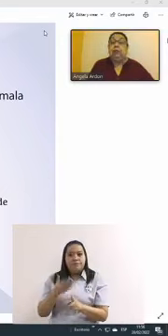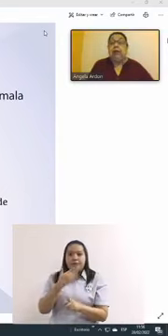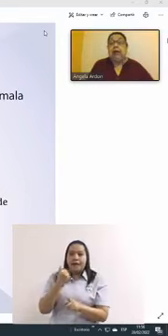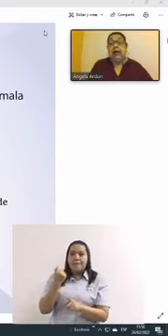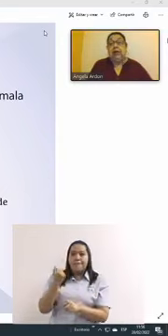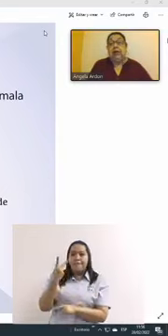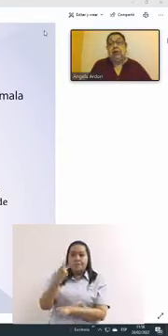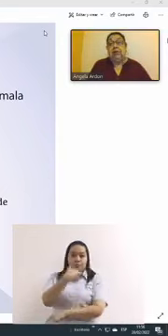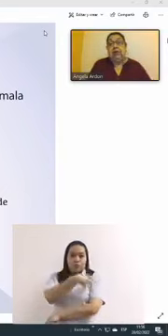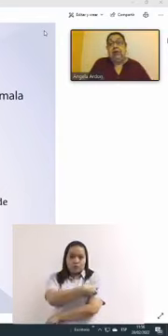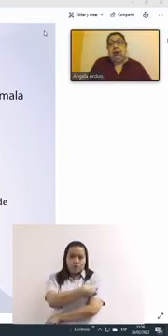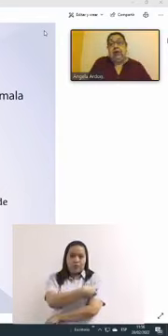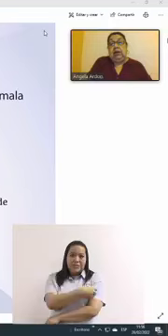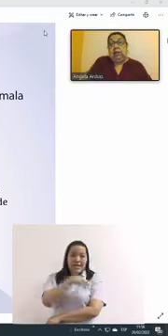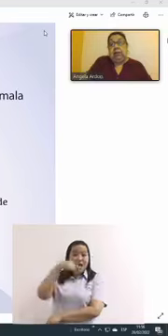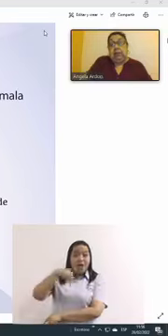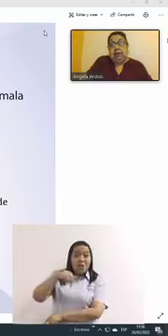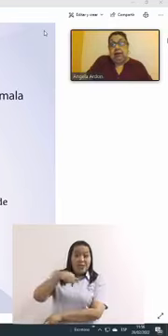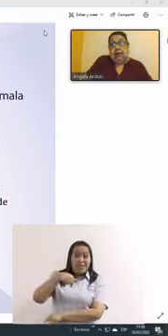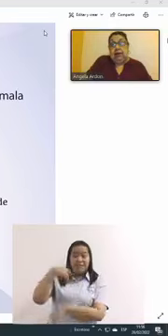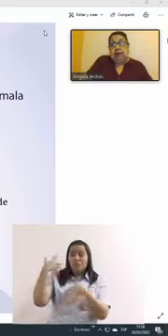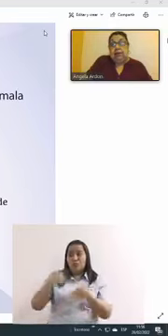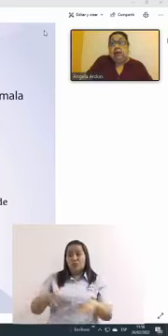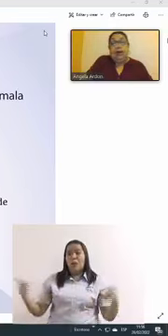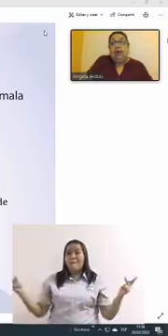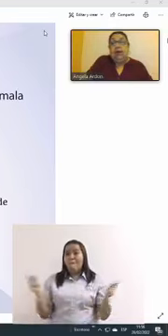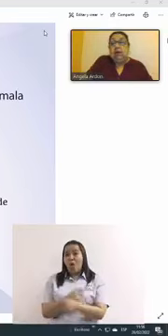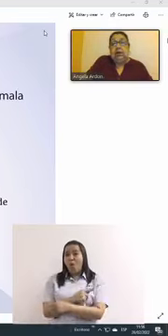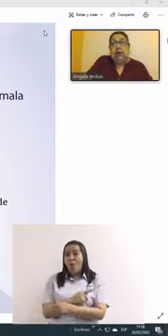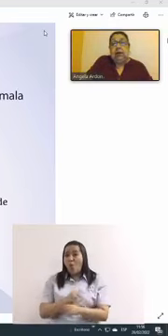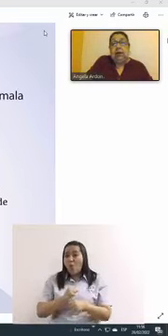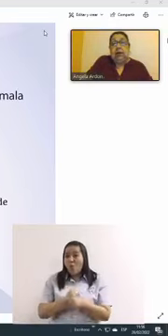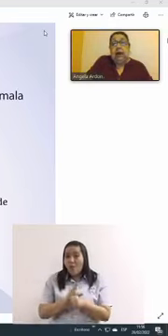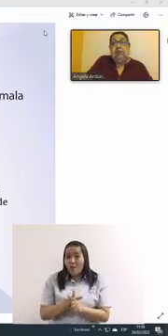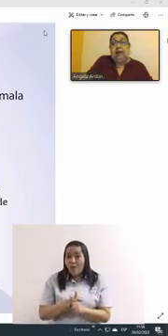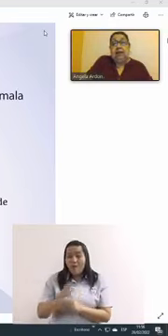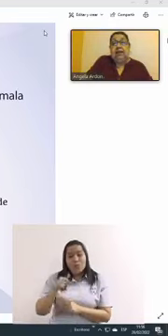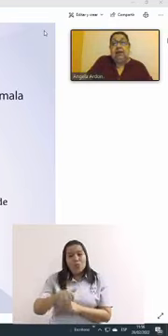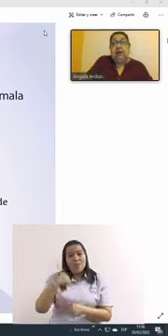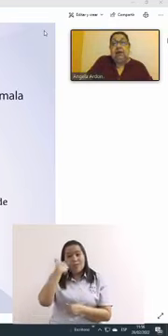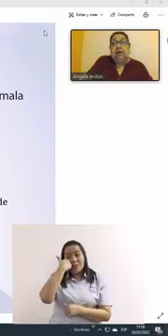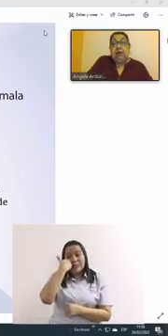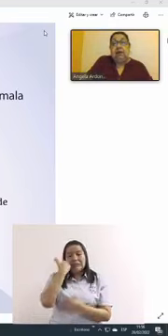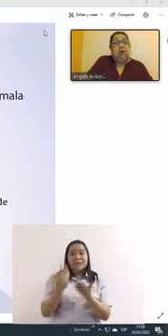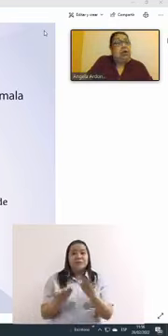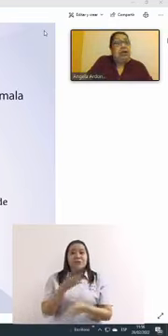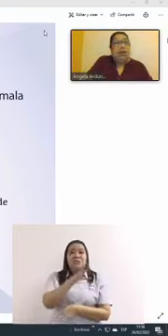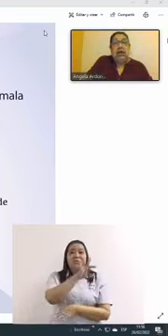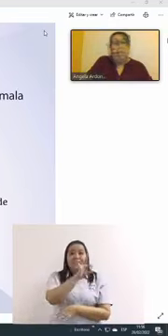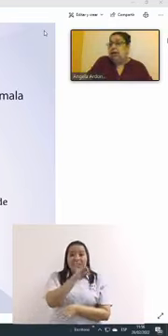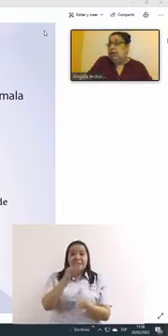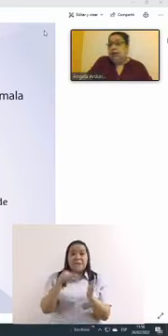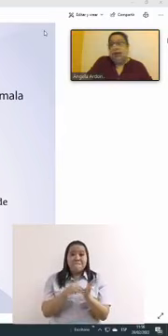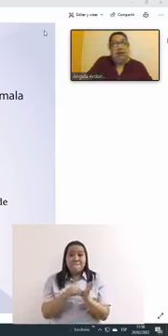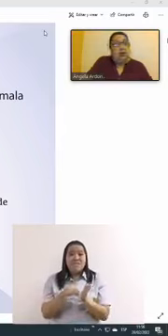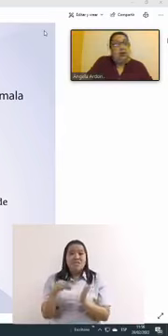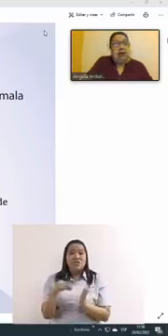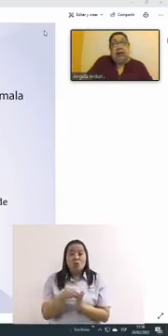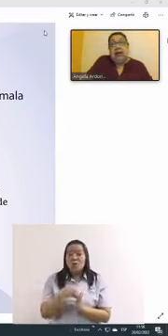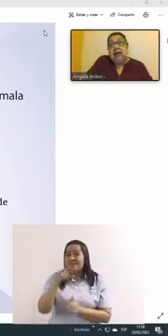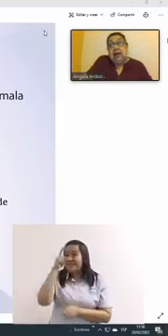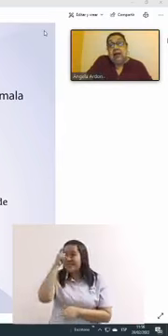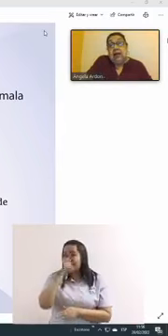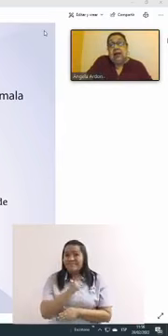estamos peor que el año pasado ahorita en mi país. Pero la gente no se quiere vacunar. Hay más de 3 millones de personas que no se quiere